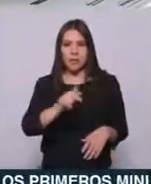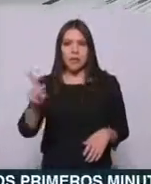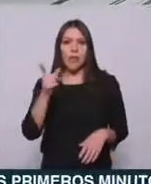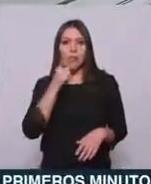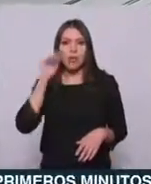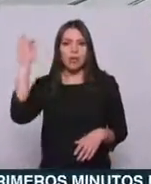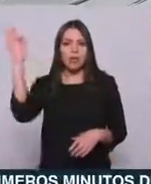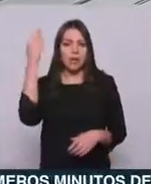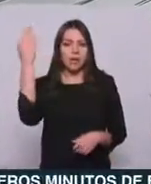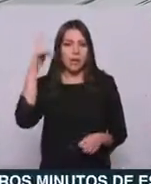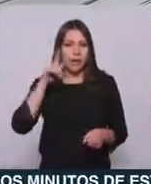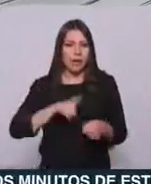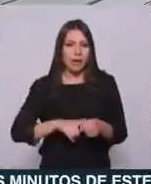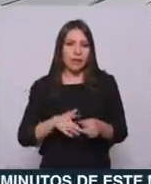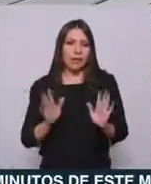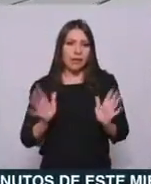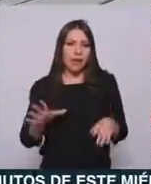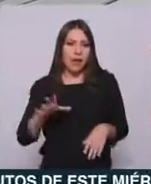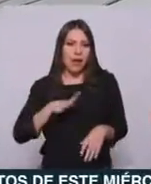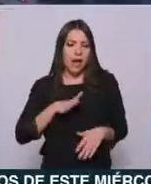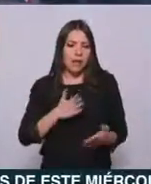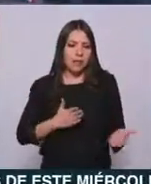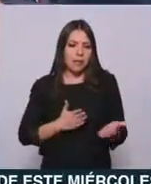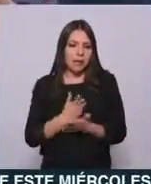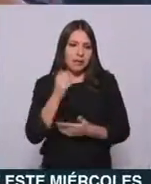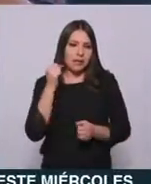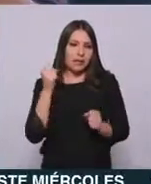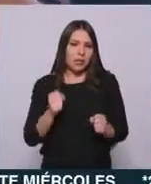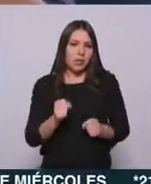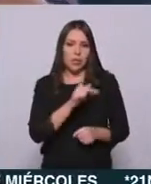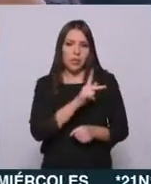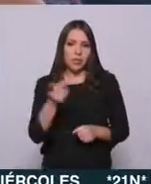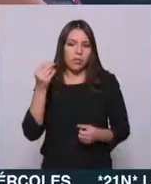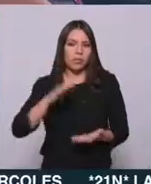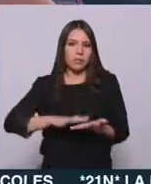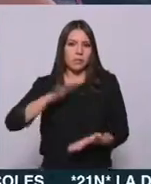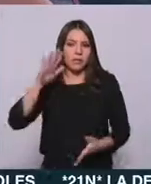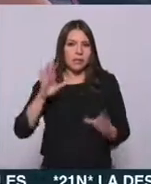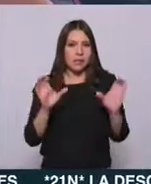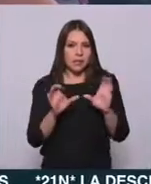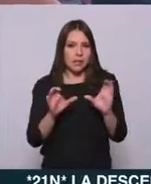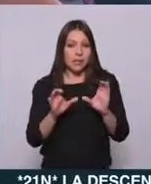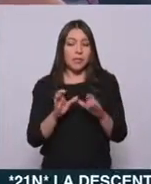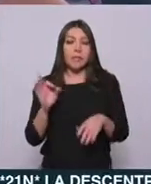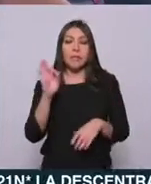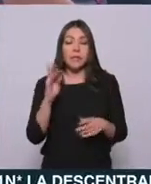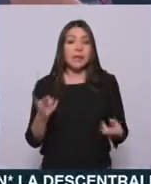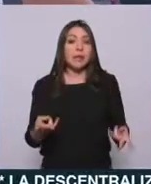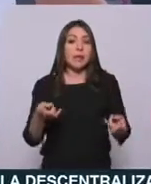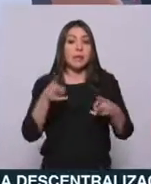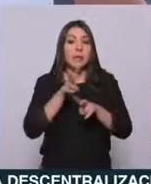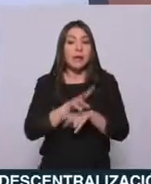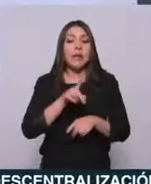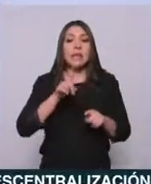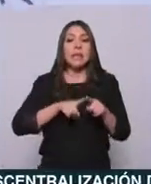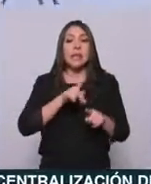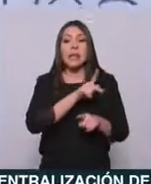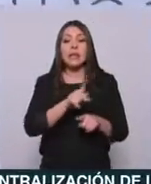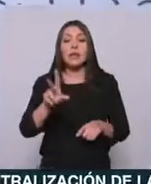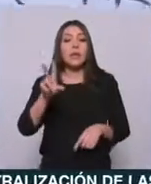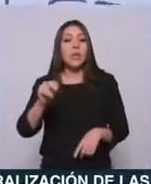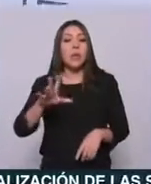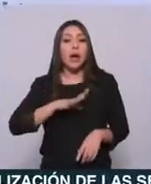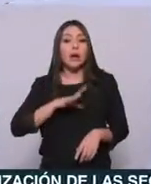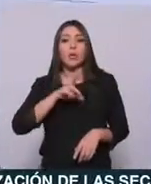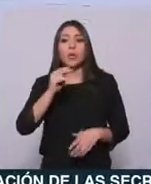Policía Federal pues ya lo deben tener acreditado en su mayoría. Al contrario, quienes no lo tenían acreditado, no porque